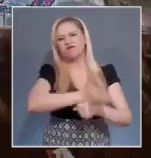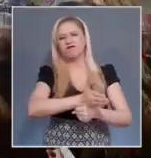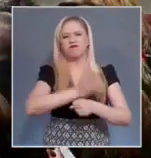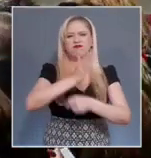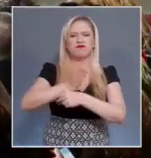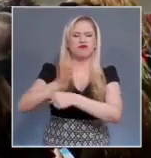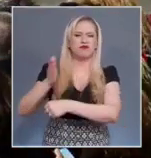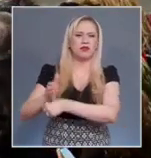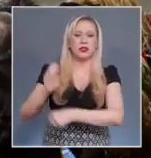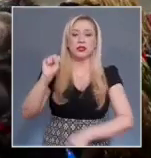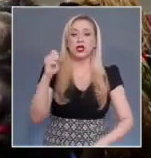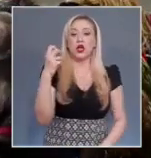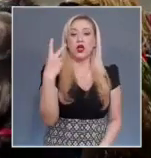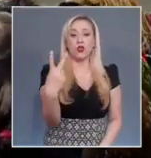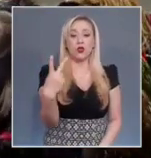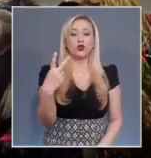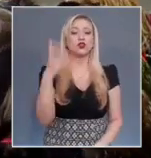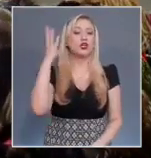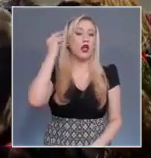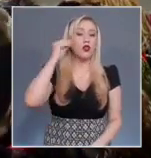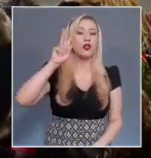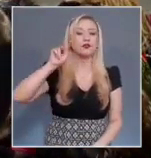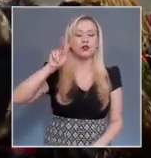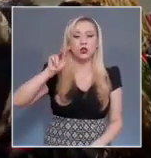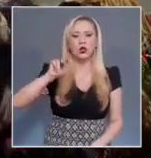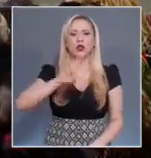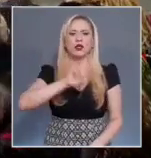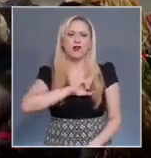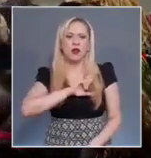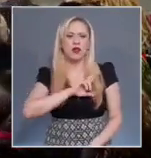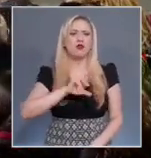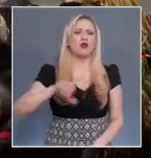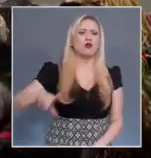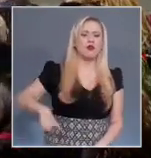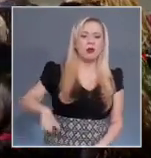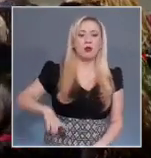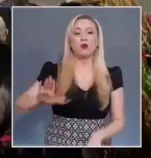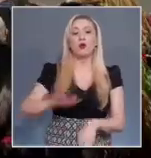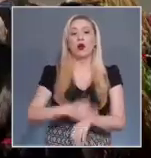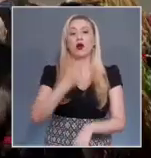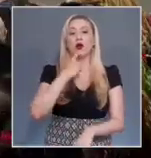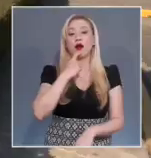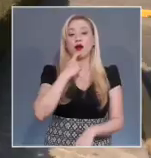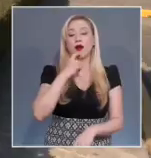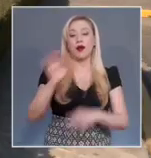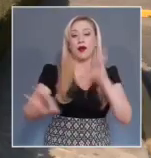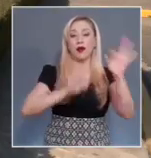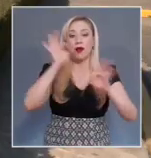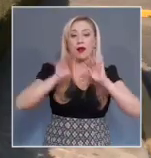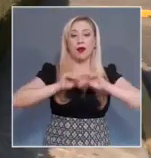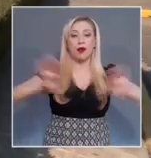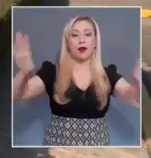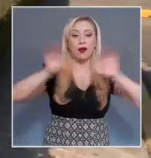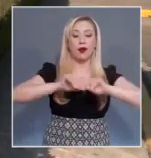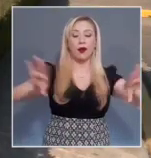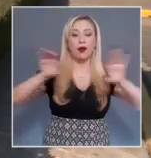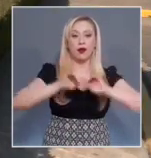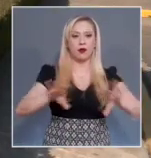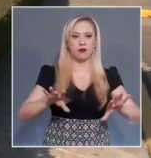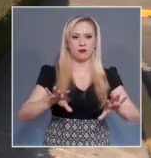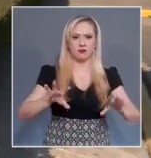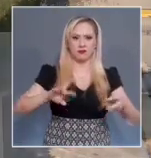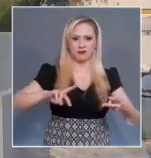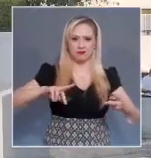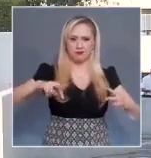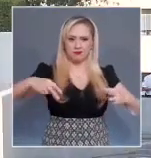privadas, por transmitir la conferencia mañanera del presidente de la República en lugar de promocionales de partidos políticos y